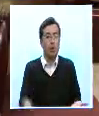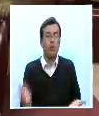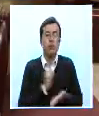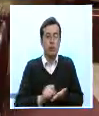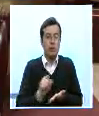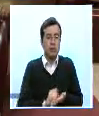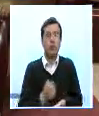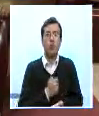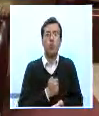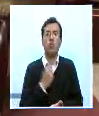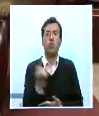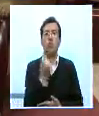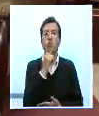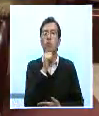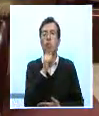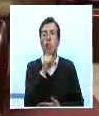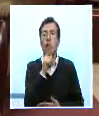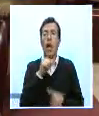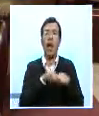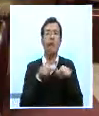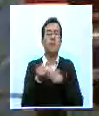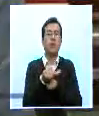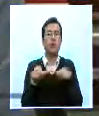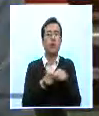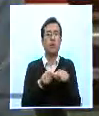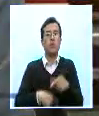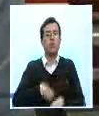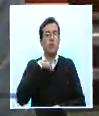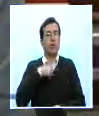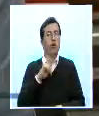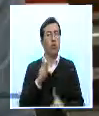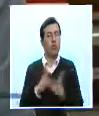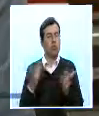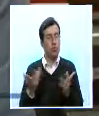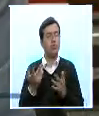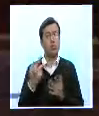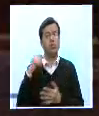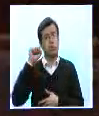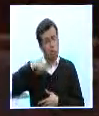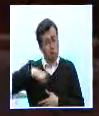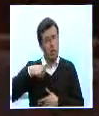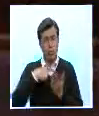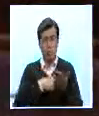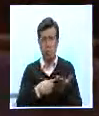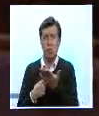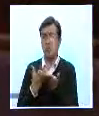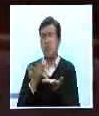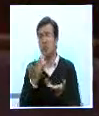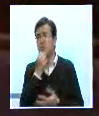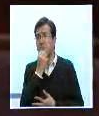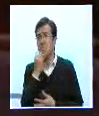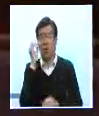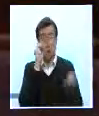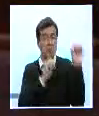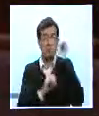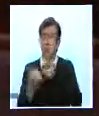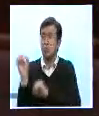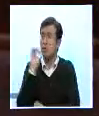intelectual exclusivamente queden en el ámbito administrativo y civil si se analizó pero además no recibimos ninguna observación